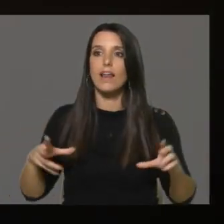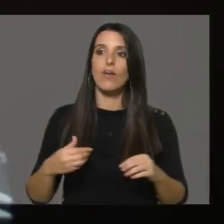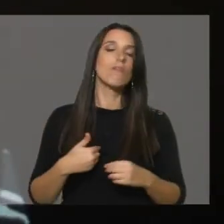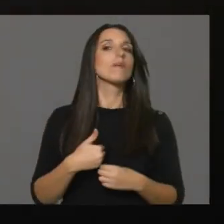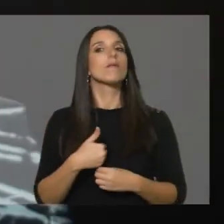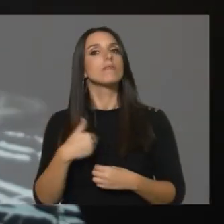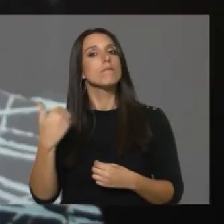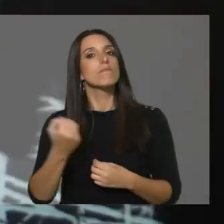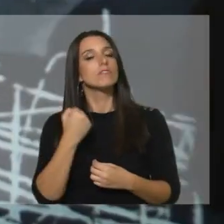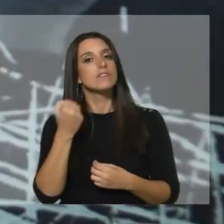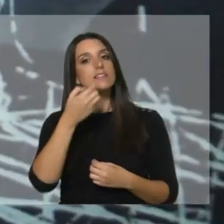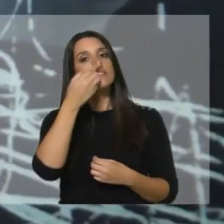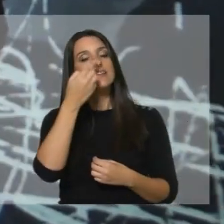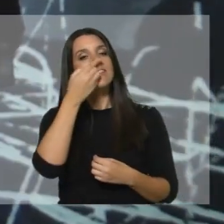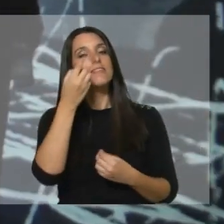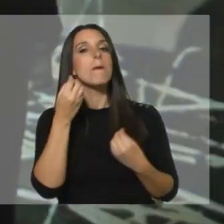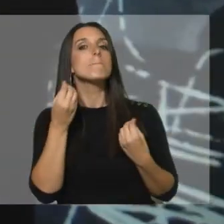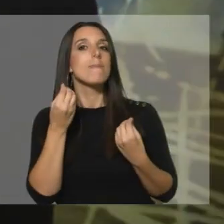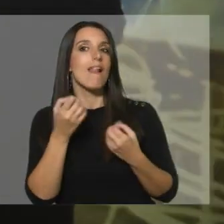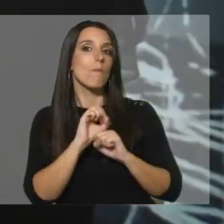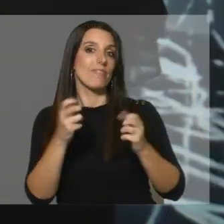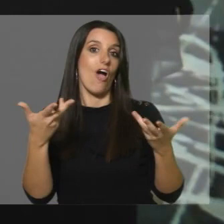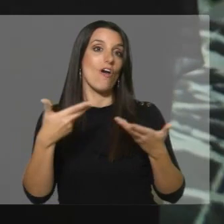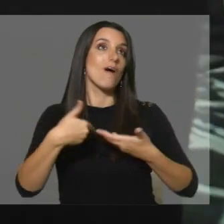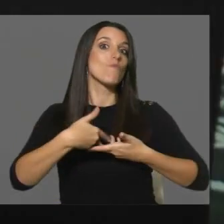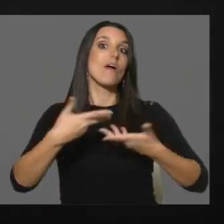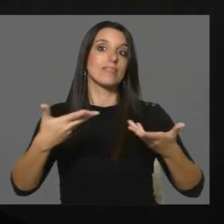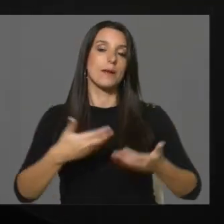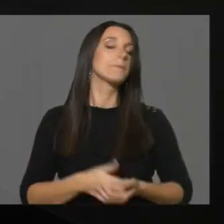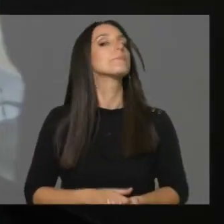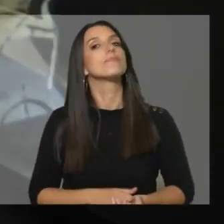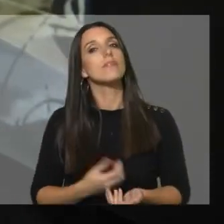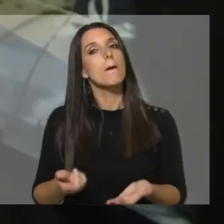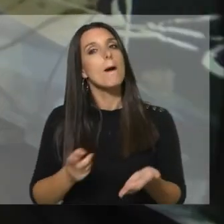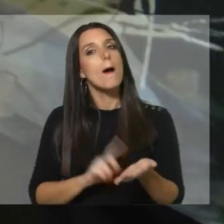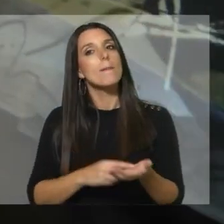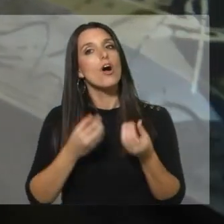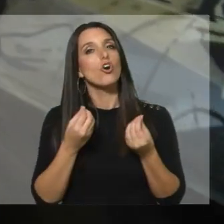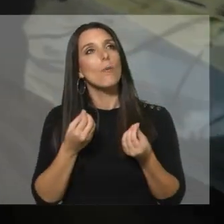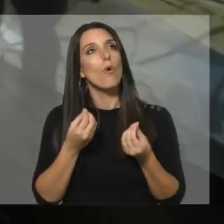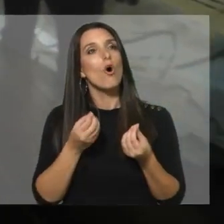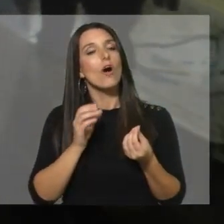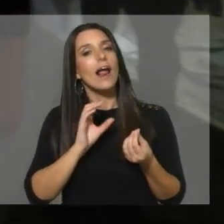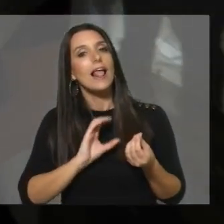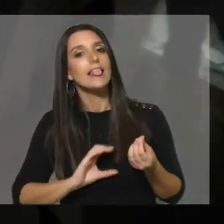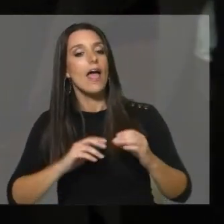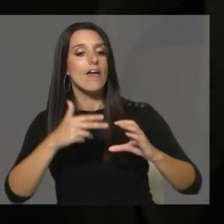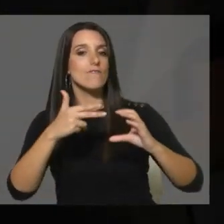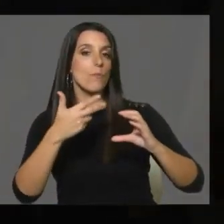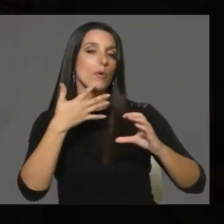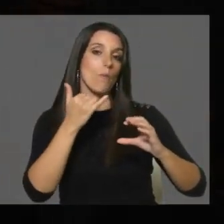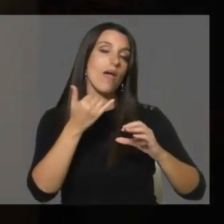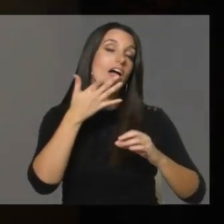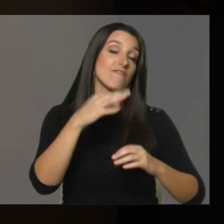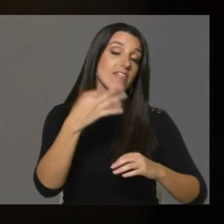de partida interesante para hacer esto que soy, ¿no? Que además tiene como ese doble carácter, ¿no? La virtualidad. O sea, por un lado, es